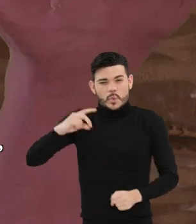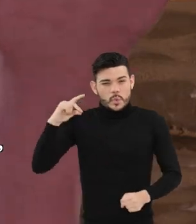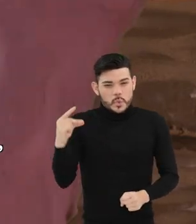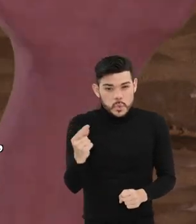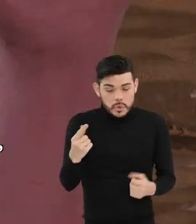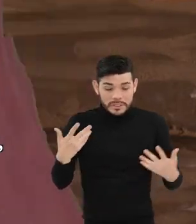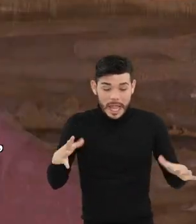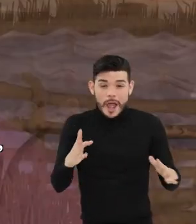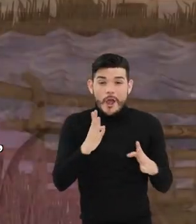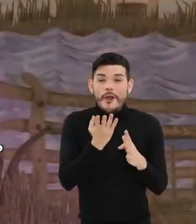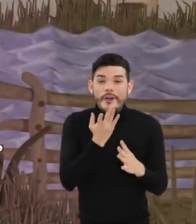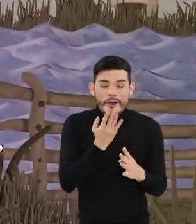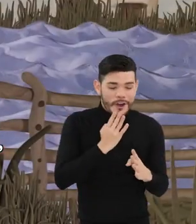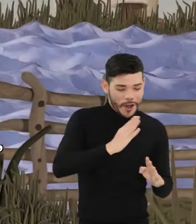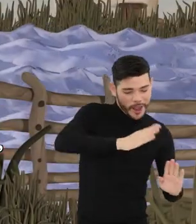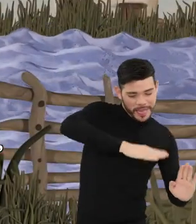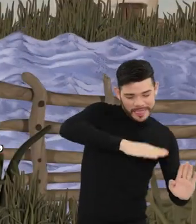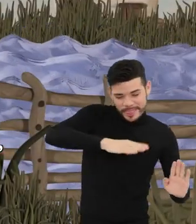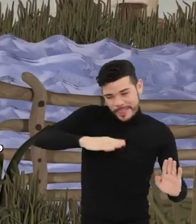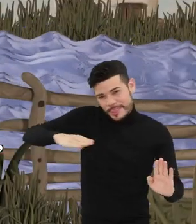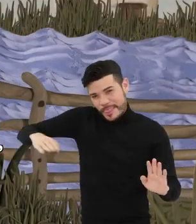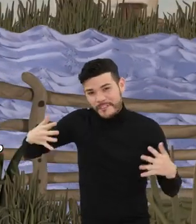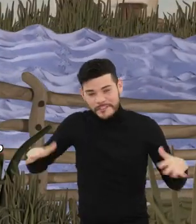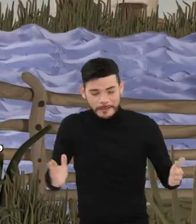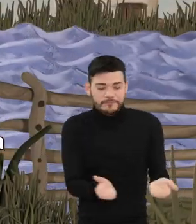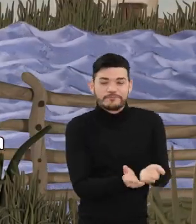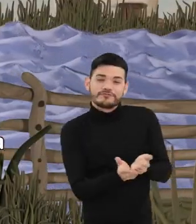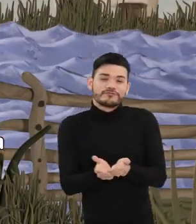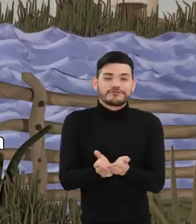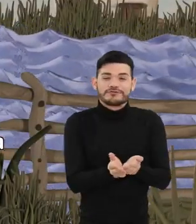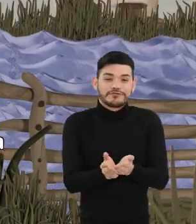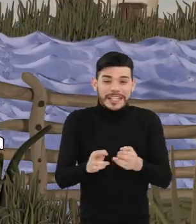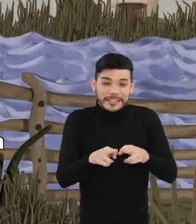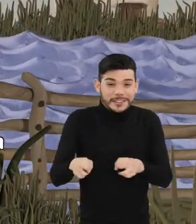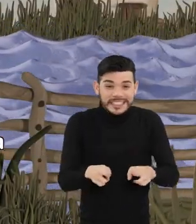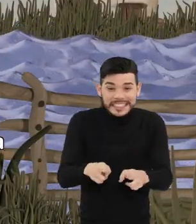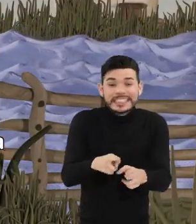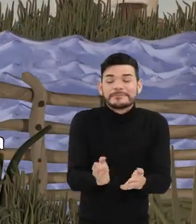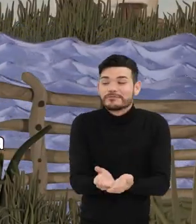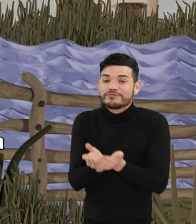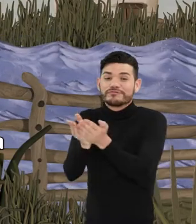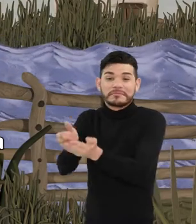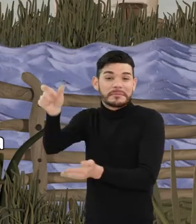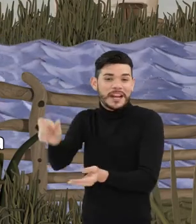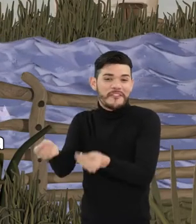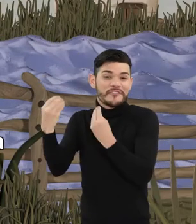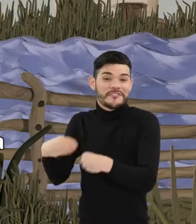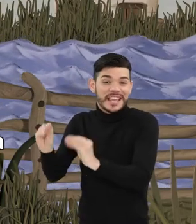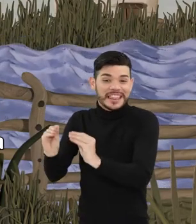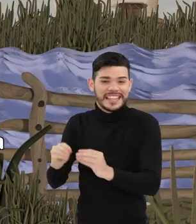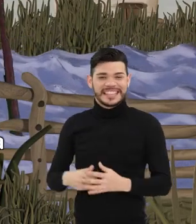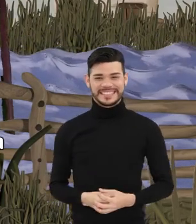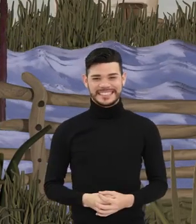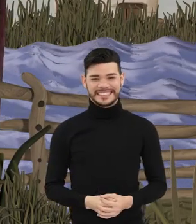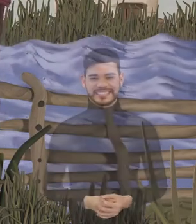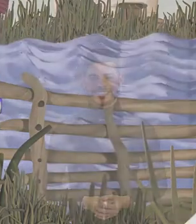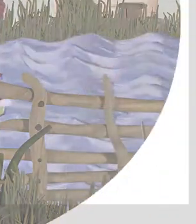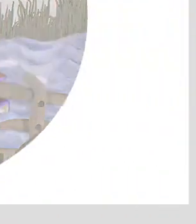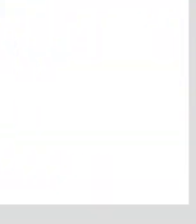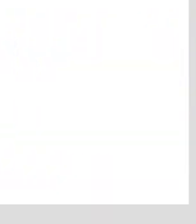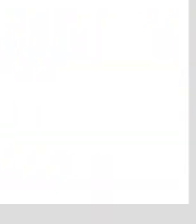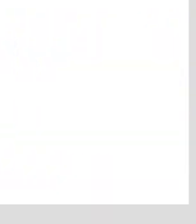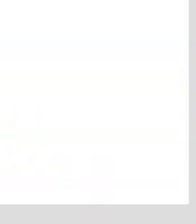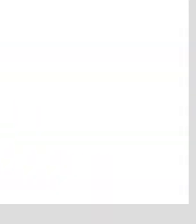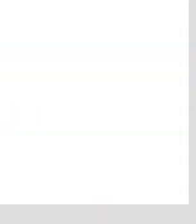Finalmente, tras una semana de trabajo, ya pintada y decorada, se lleva navegando por el río Magdalena para entregarla al comprador.